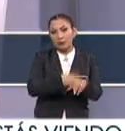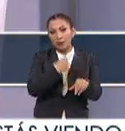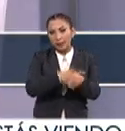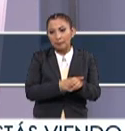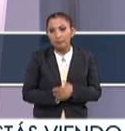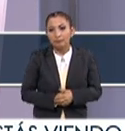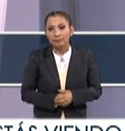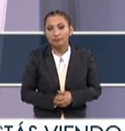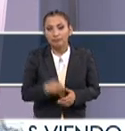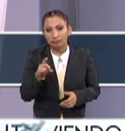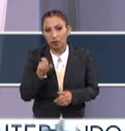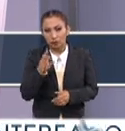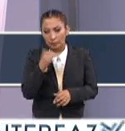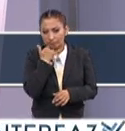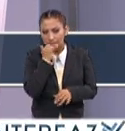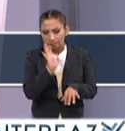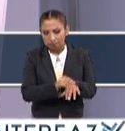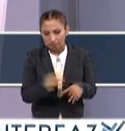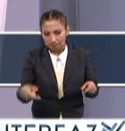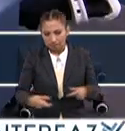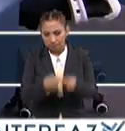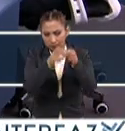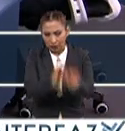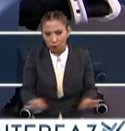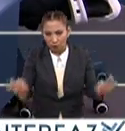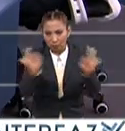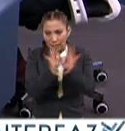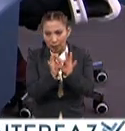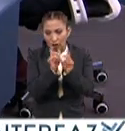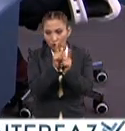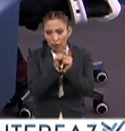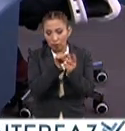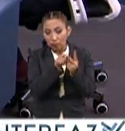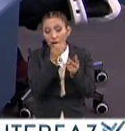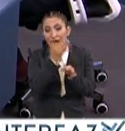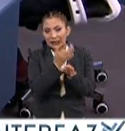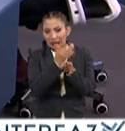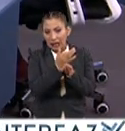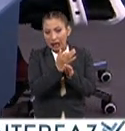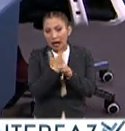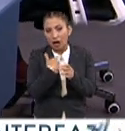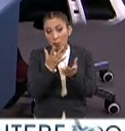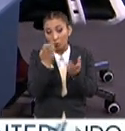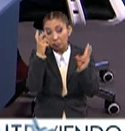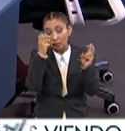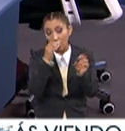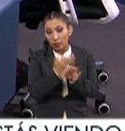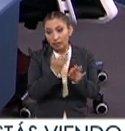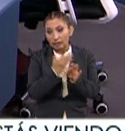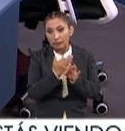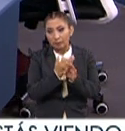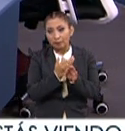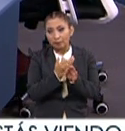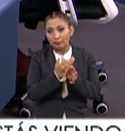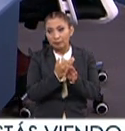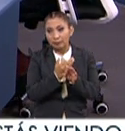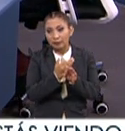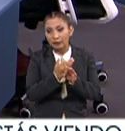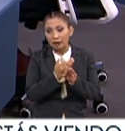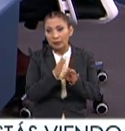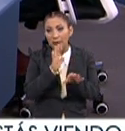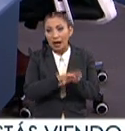Bueno, doctor, permítame, muy importantes esos dos grupos. Tenemos que hacer una pausa. Creemos que es un buen momento para